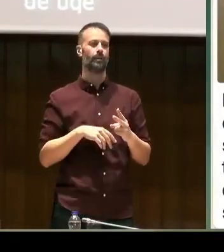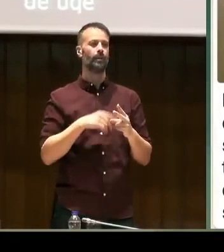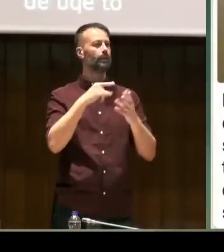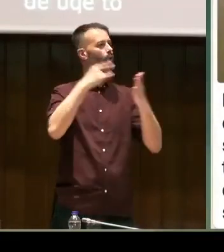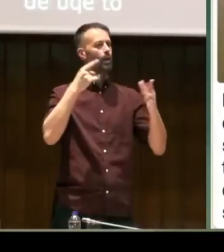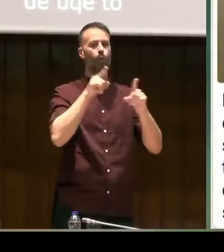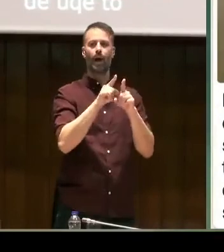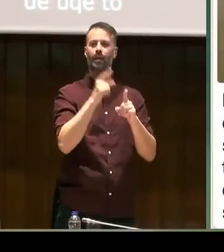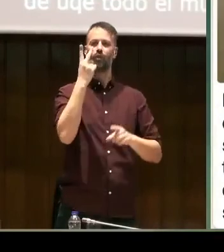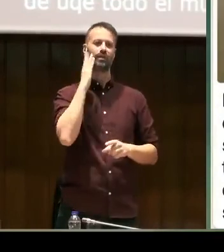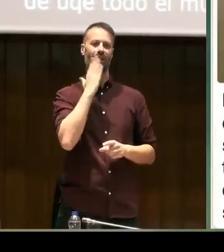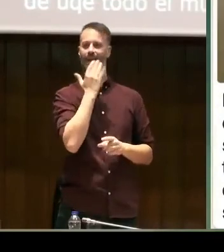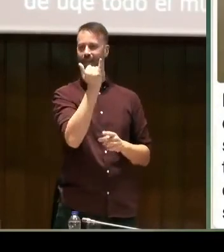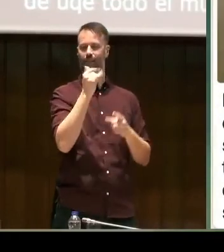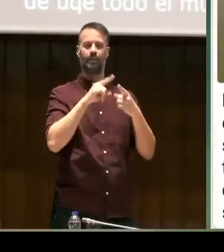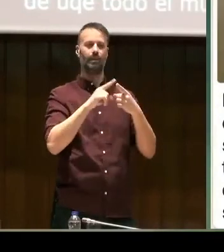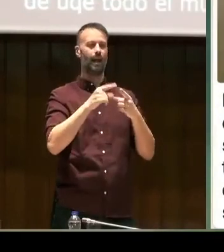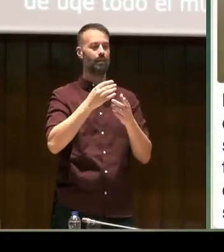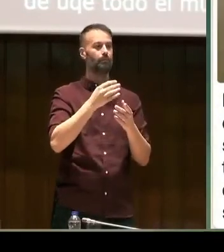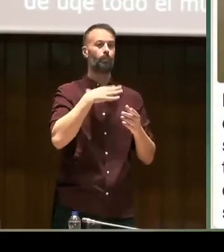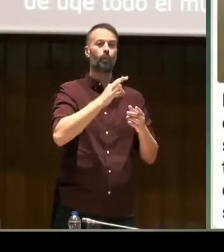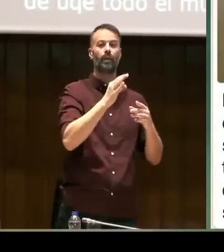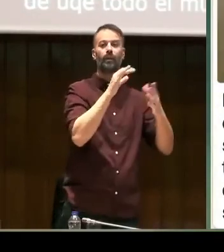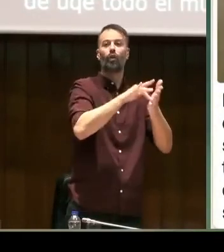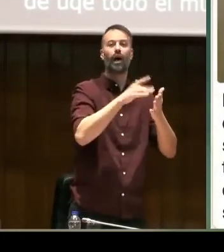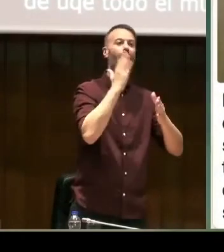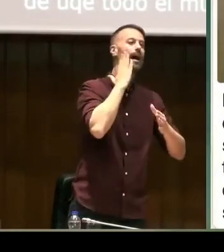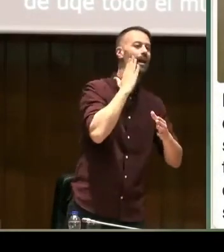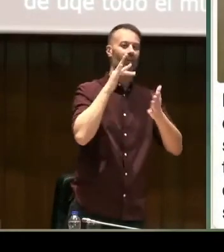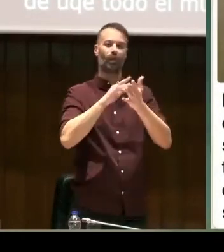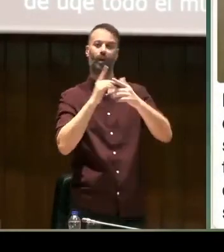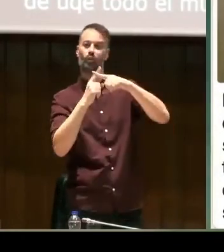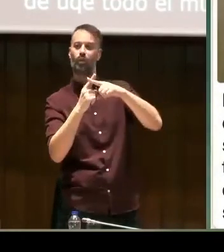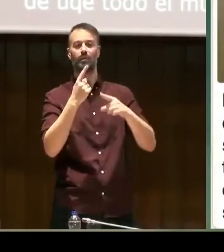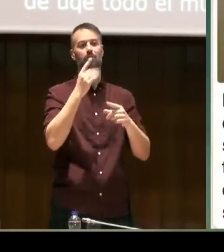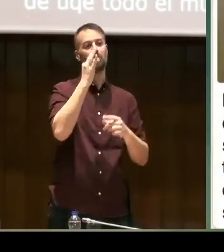Siempre hay dos caras de la moneda. Las tecnologías también tienen dos caras.